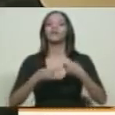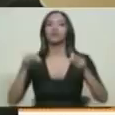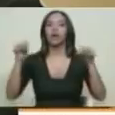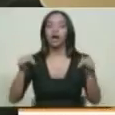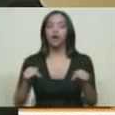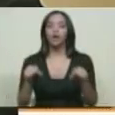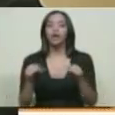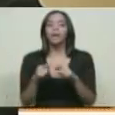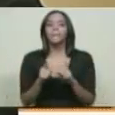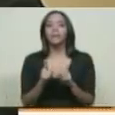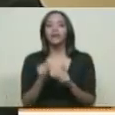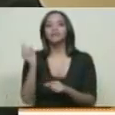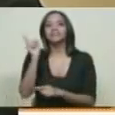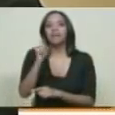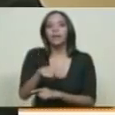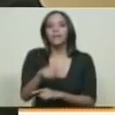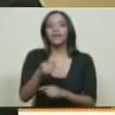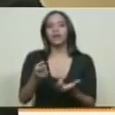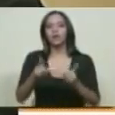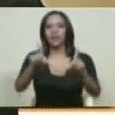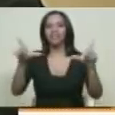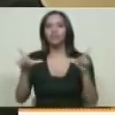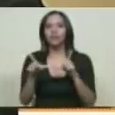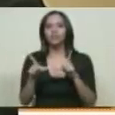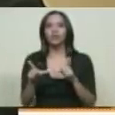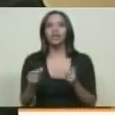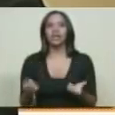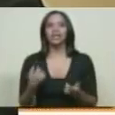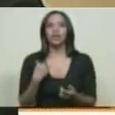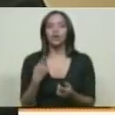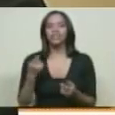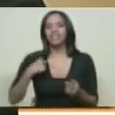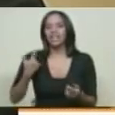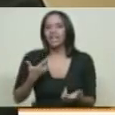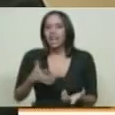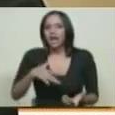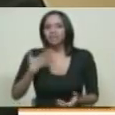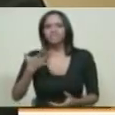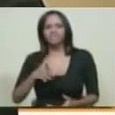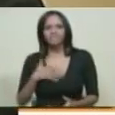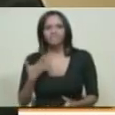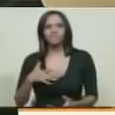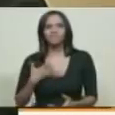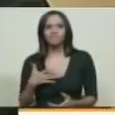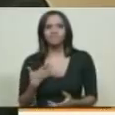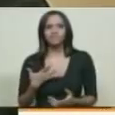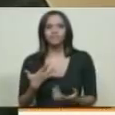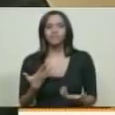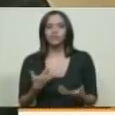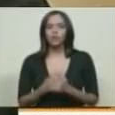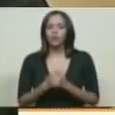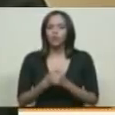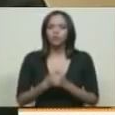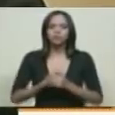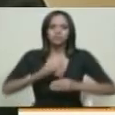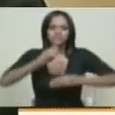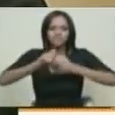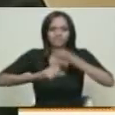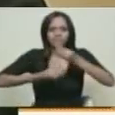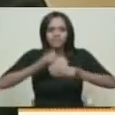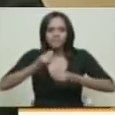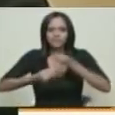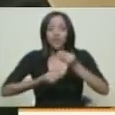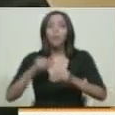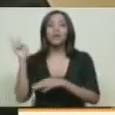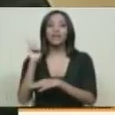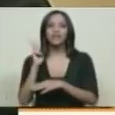Pero también es una situación en la que uno tiene la sensación de vivir una gesta, ¿no? Porque Venezuela está haciendo